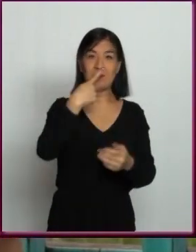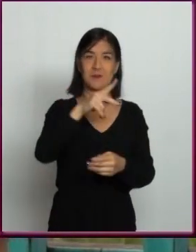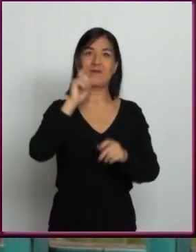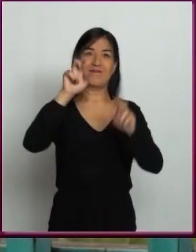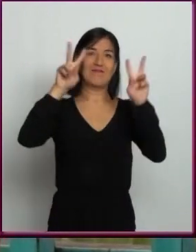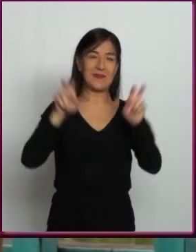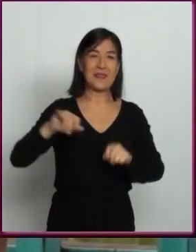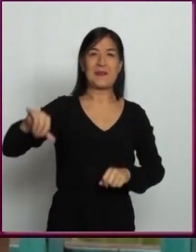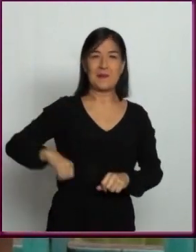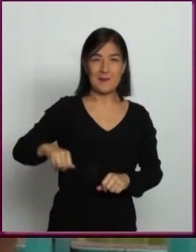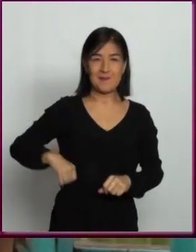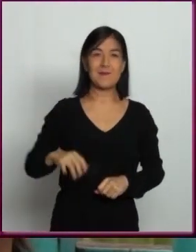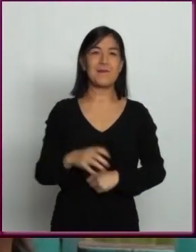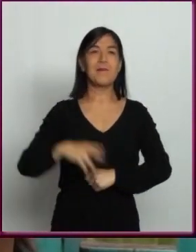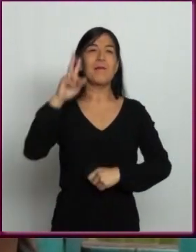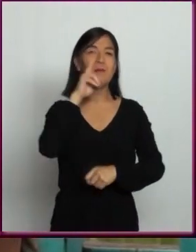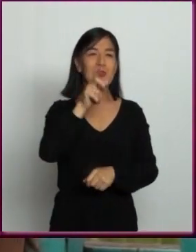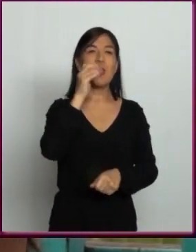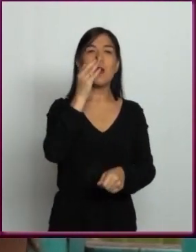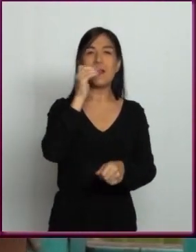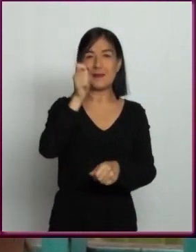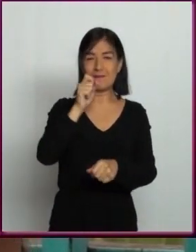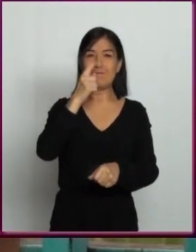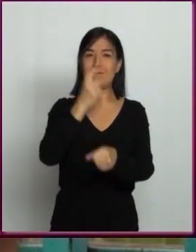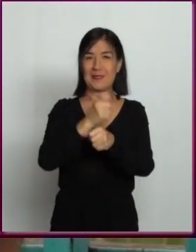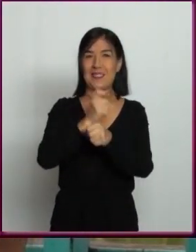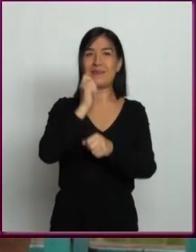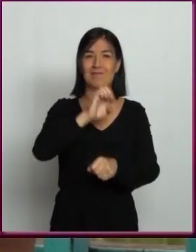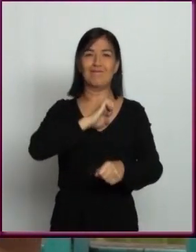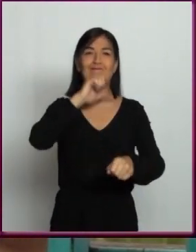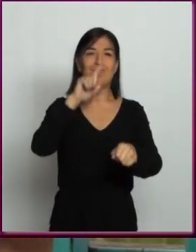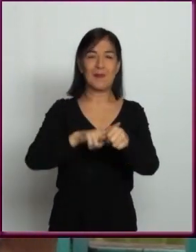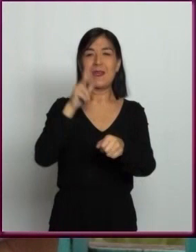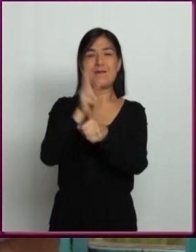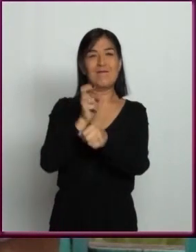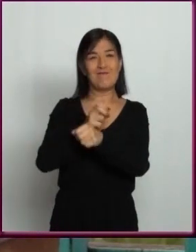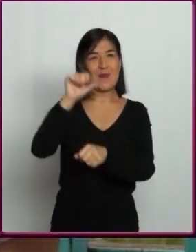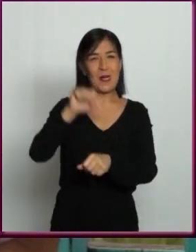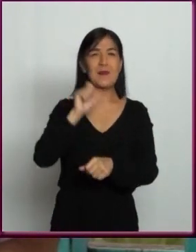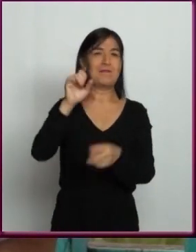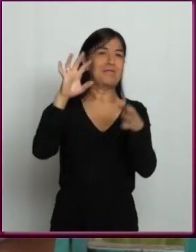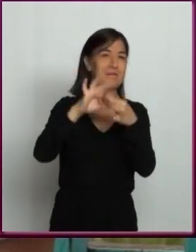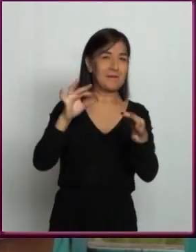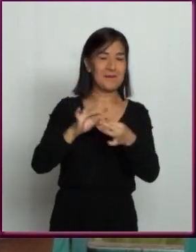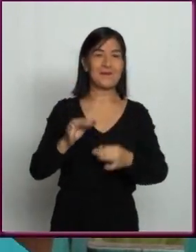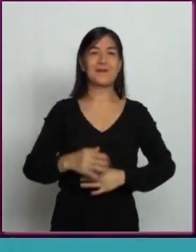interesante. Veamos lo que el primer especialista invitado de hoy nos puede contar acerca de ellos.